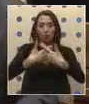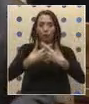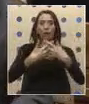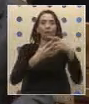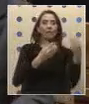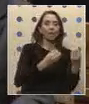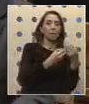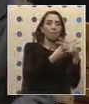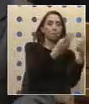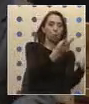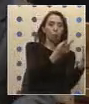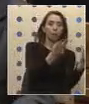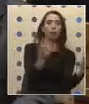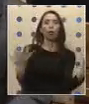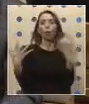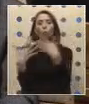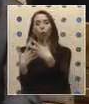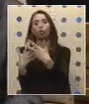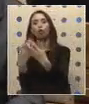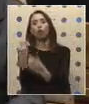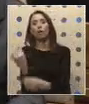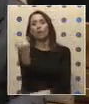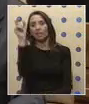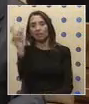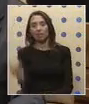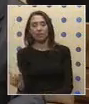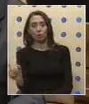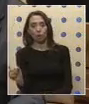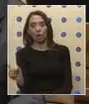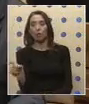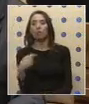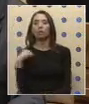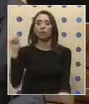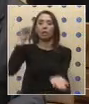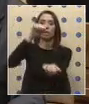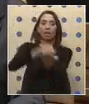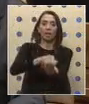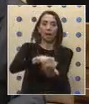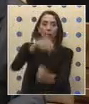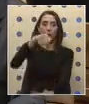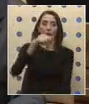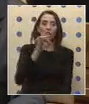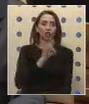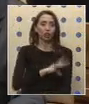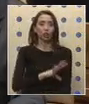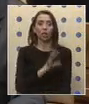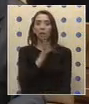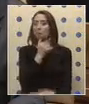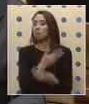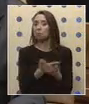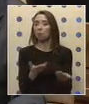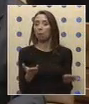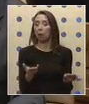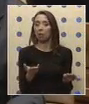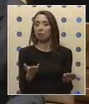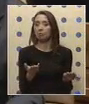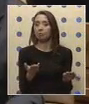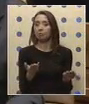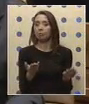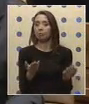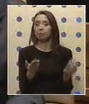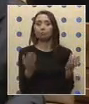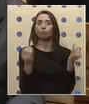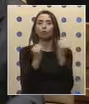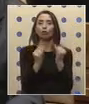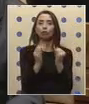manera. Yo termino reclamando porque en Chile no tenemos ninguna modalidad seria